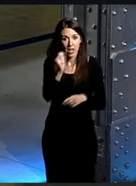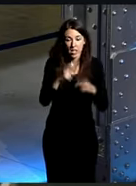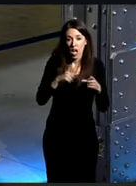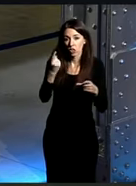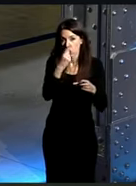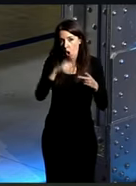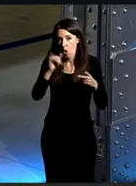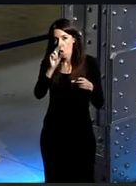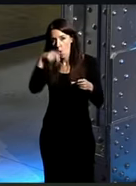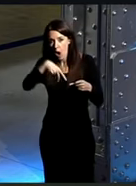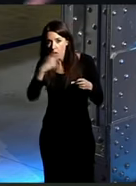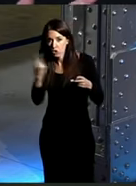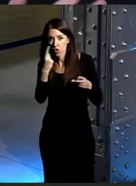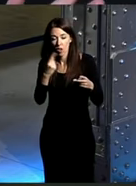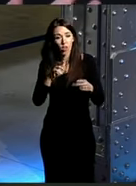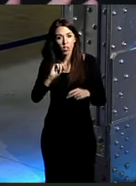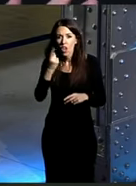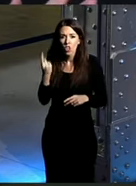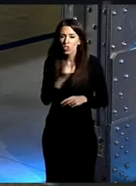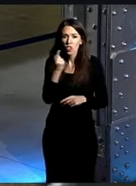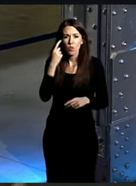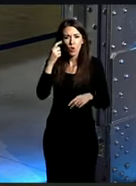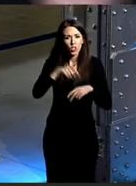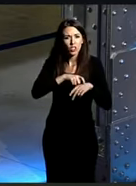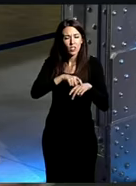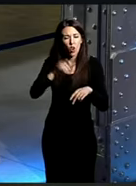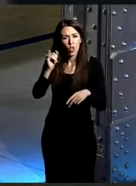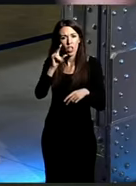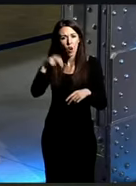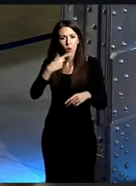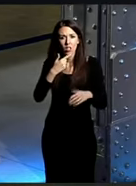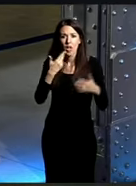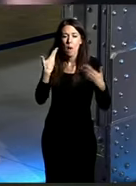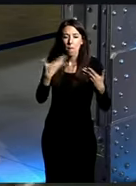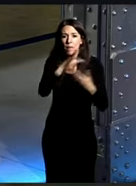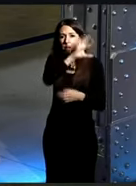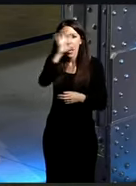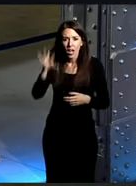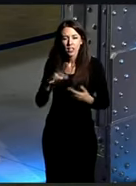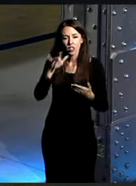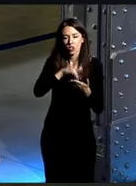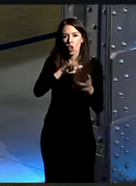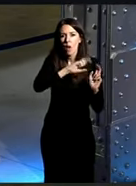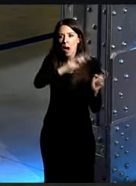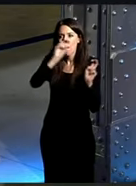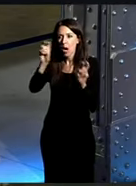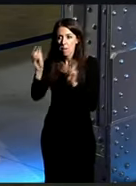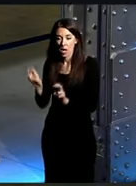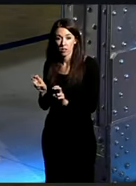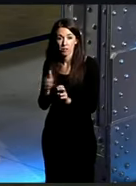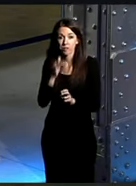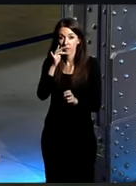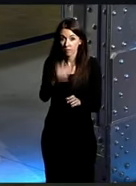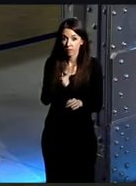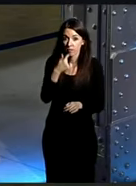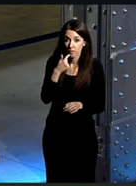solo, no está solo. Primero por esa ecología que decía Juan, que estás en 10 países y hay iniciativas parecidas en otros lados. Por otro lado, él